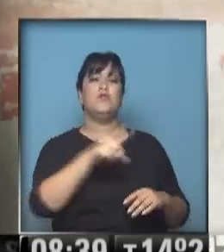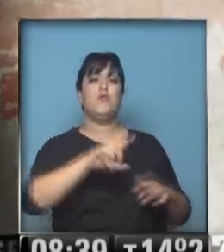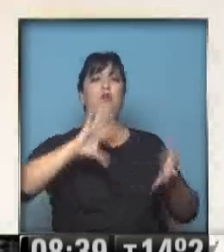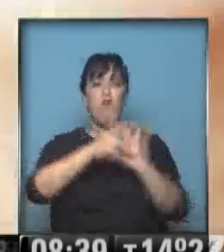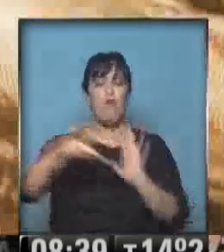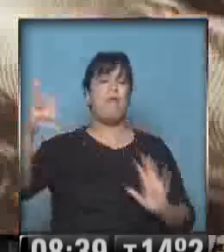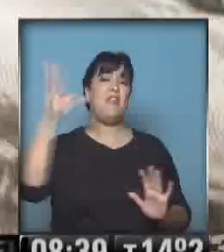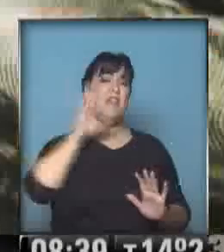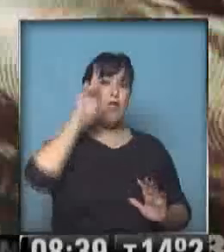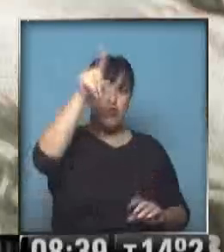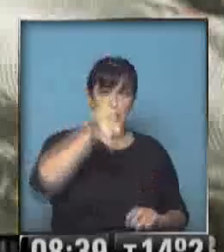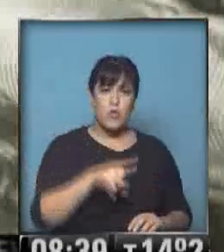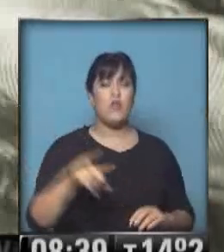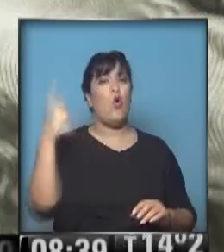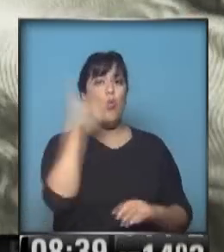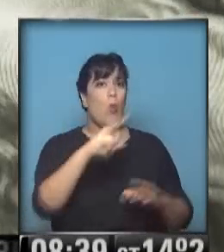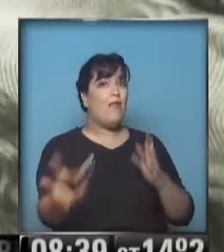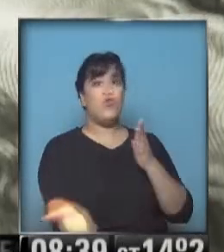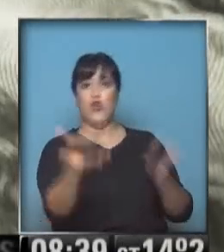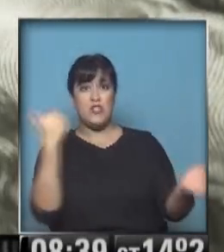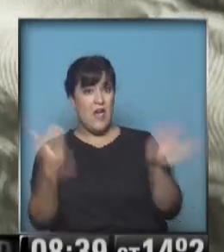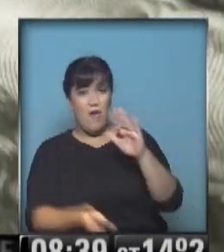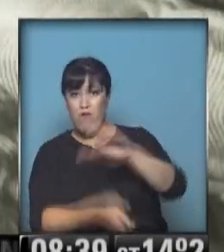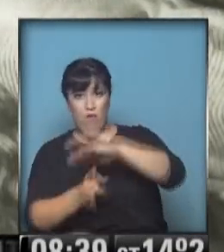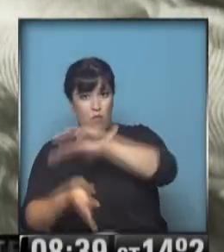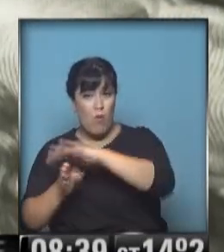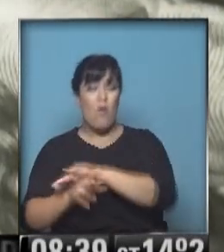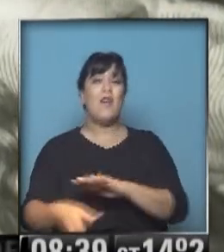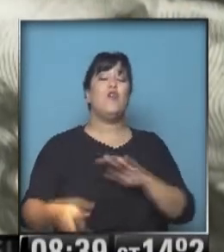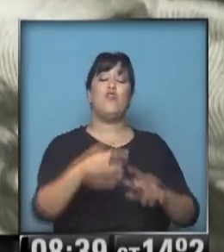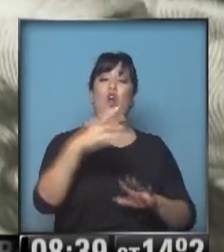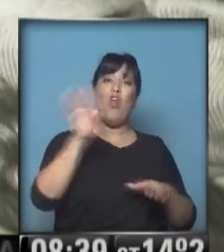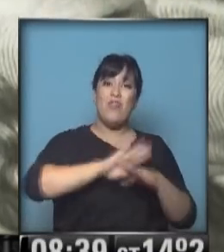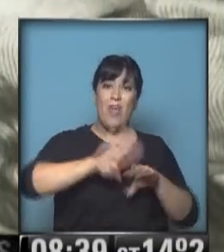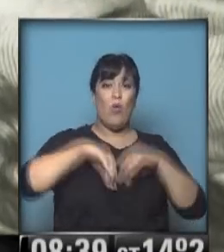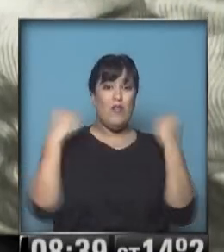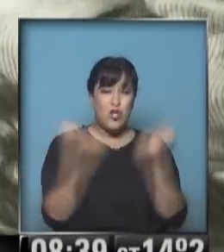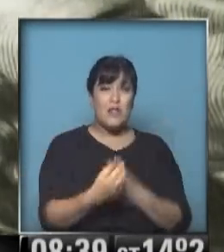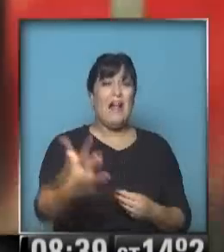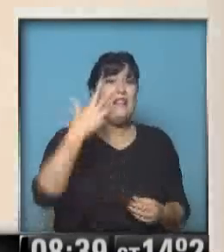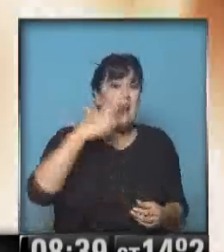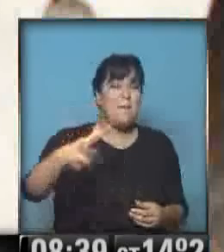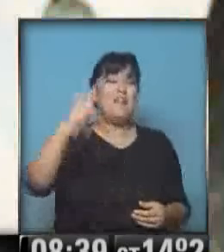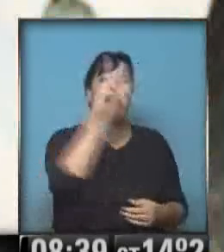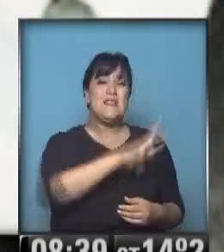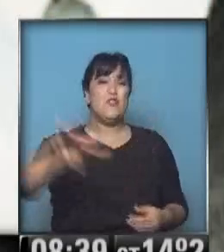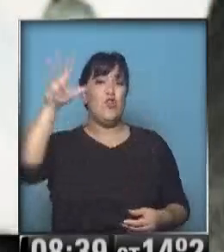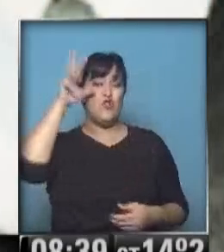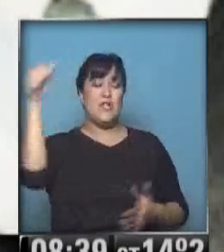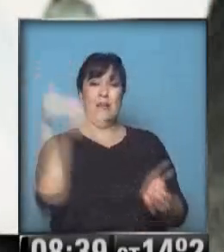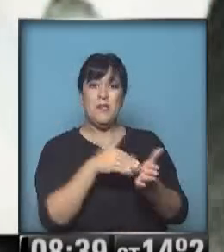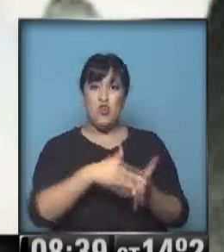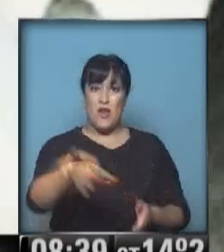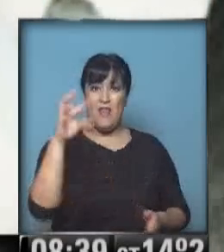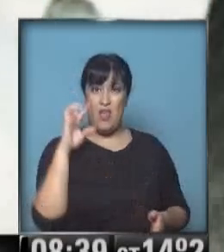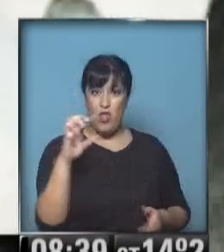norteamericano al retirarse la deuda supera los 3800 millones de dólares el 11 de marzo